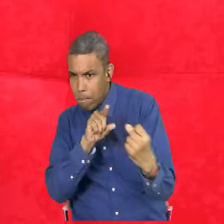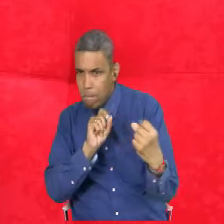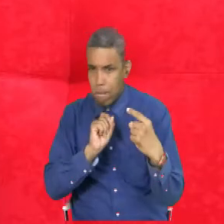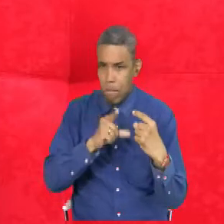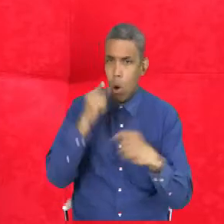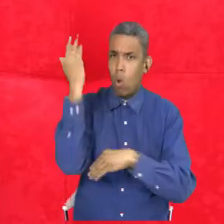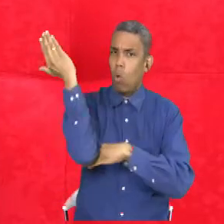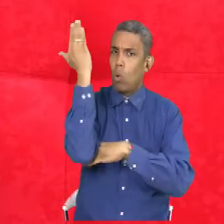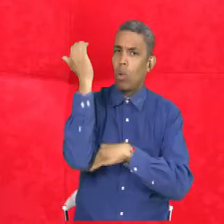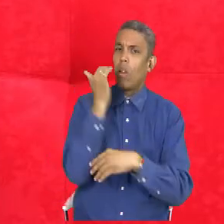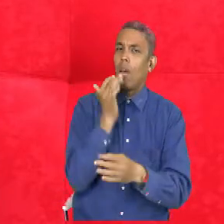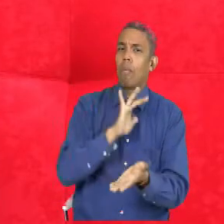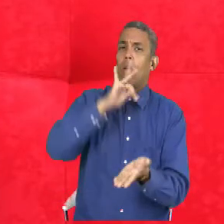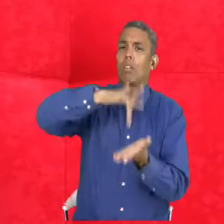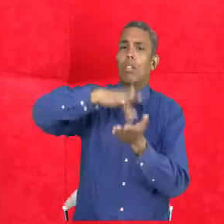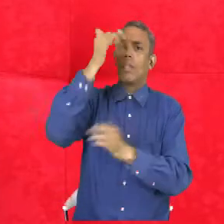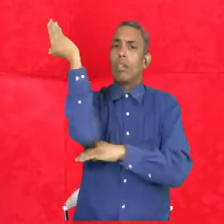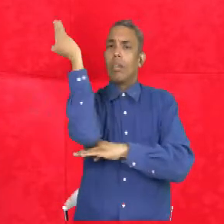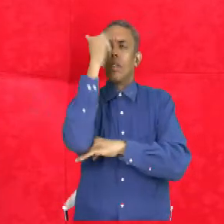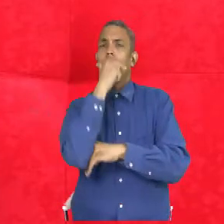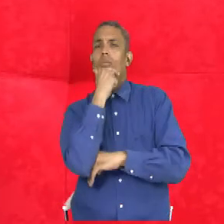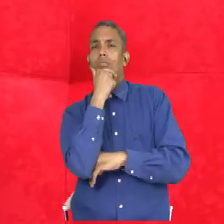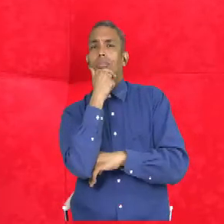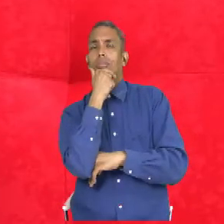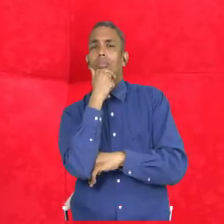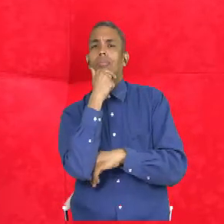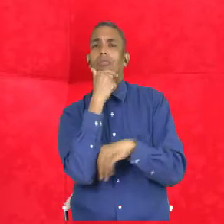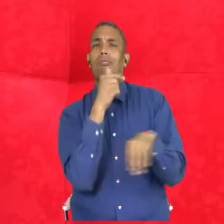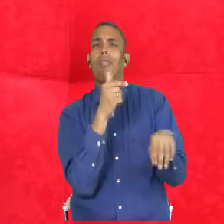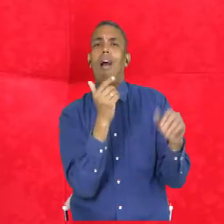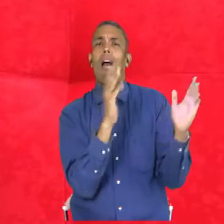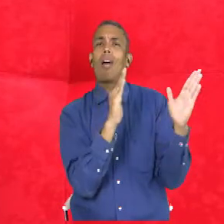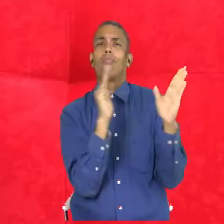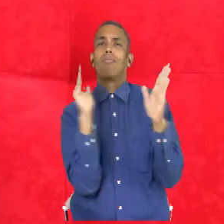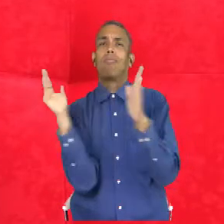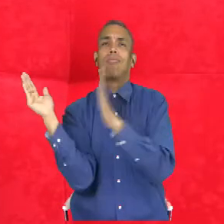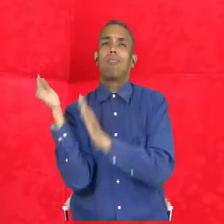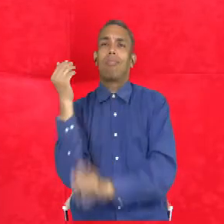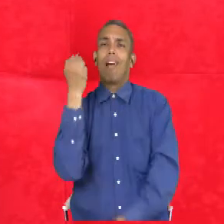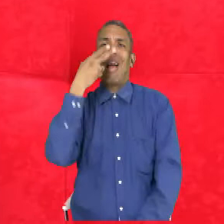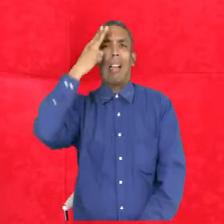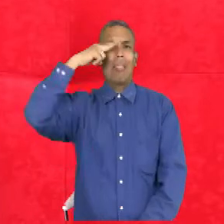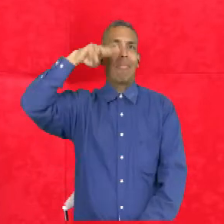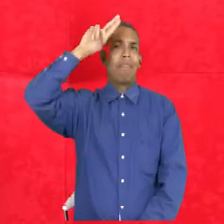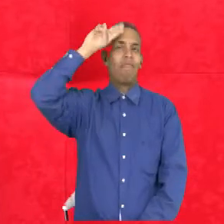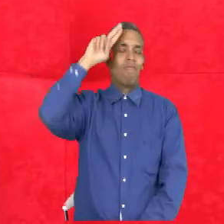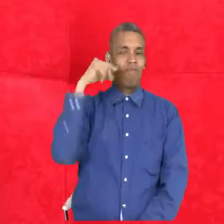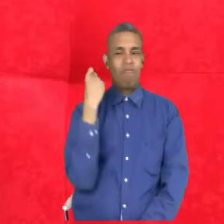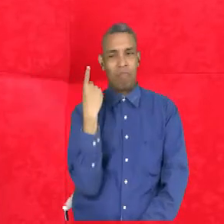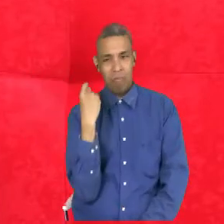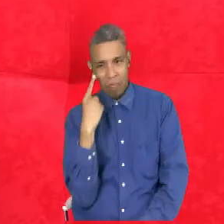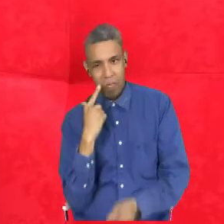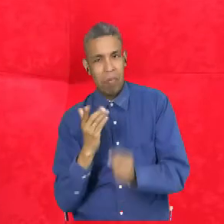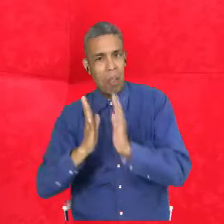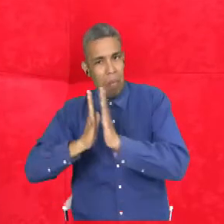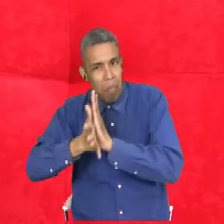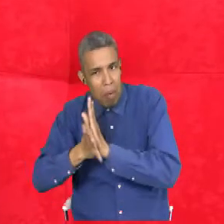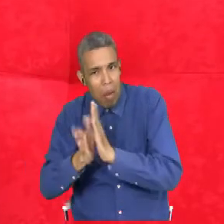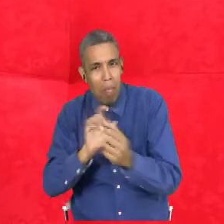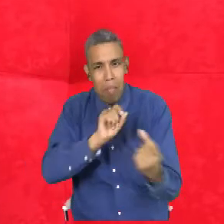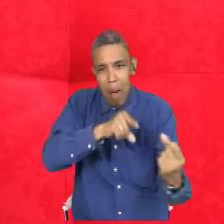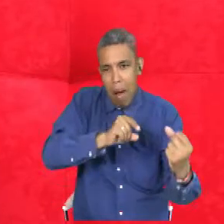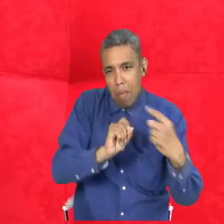entenderla, saber, comprender cuál es el mensaje, qué es la idea de ese cineforo. Igualmente el